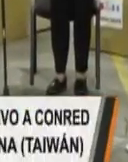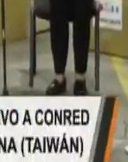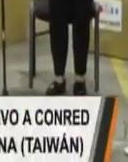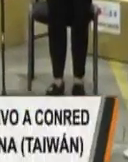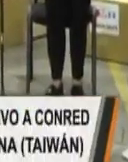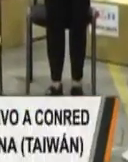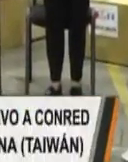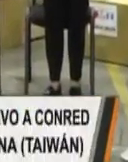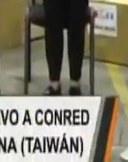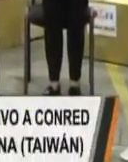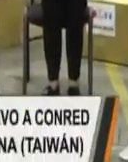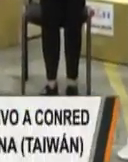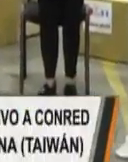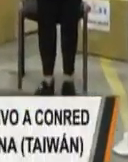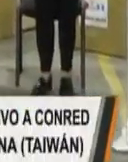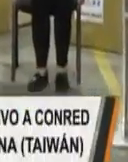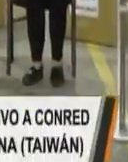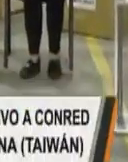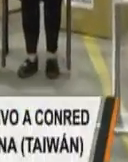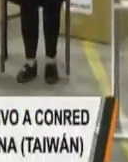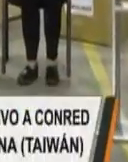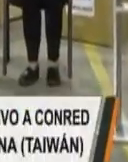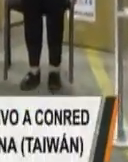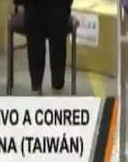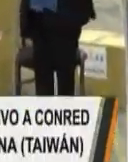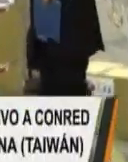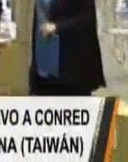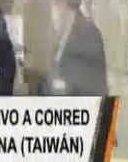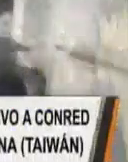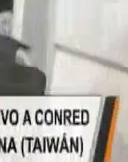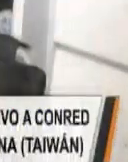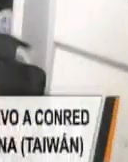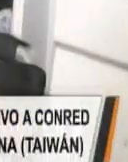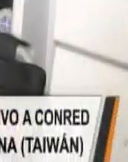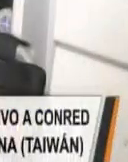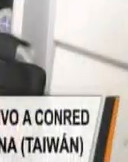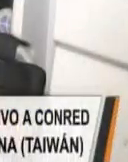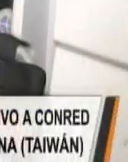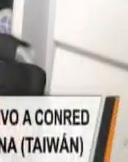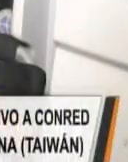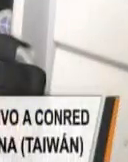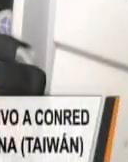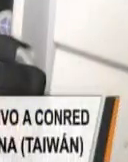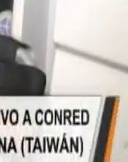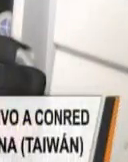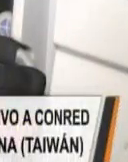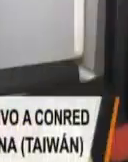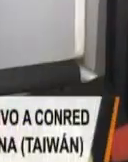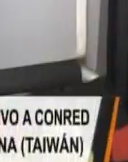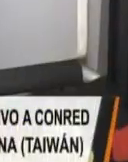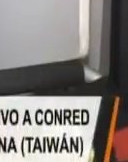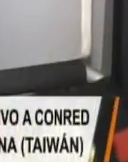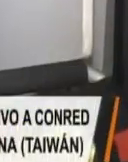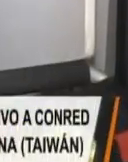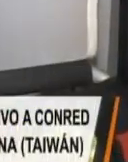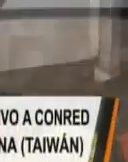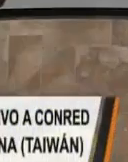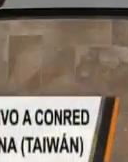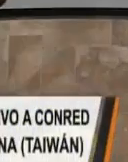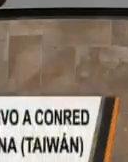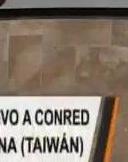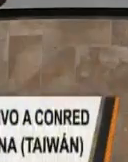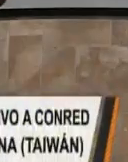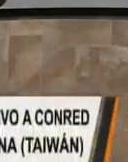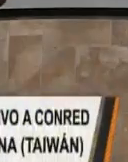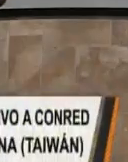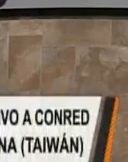en este momento, pues también entrega a la CONRED para poder ponerlo al servicio de los guatemaltecos, y ya lo decía, encaminado todo a la lucha